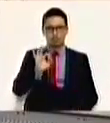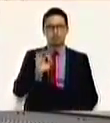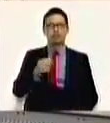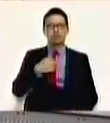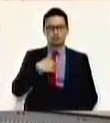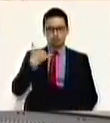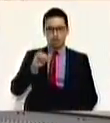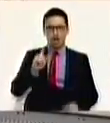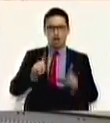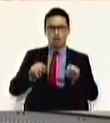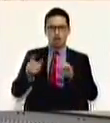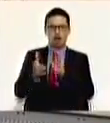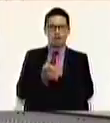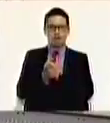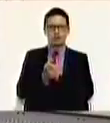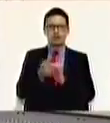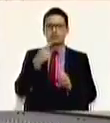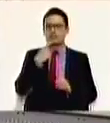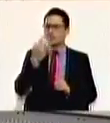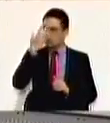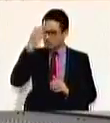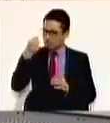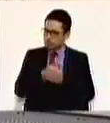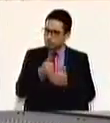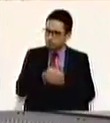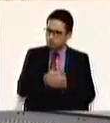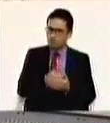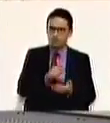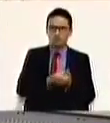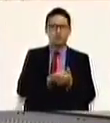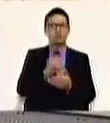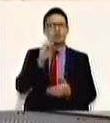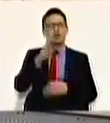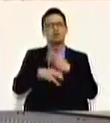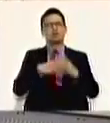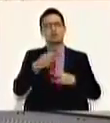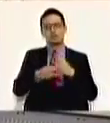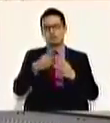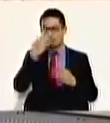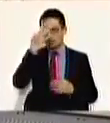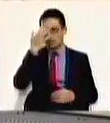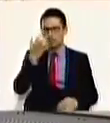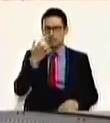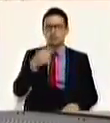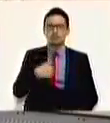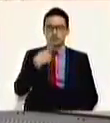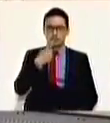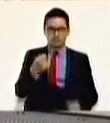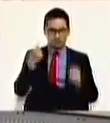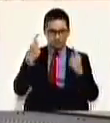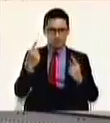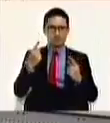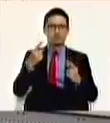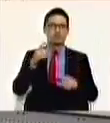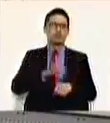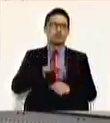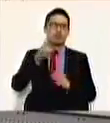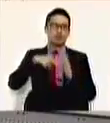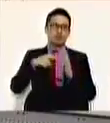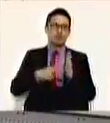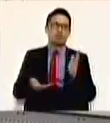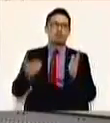amigos que dicen, ¿por qué insiste tanto Wilson en mencionar el Banco Mundial? He dicho, para comprender esto, creo que vamos a tener que leerlo